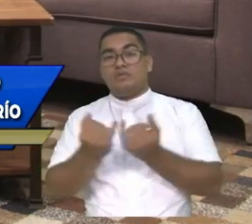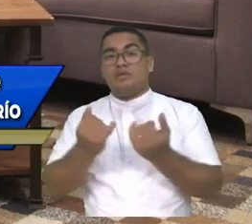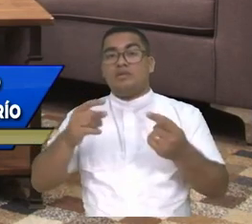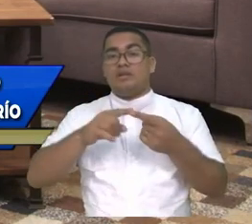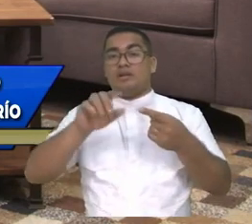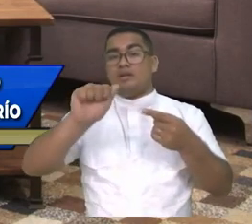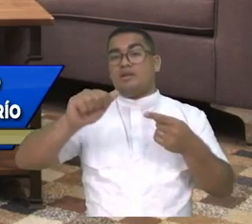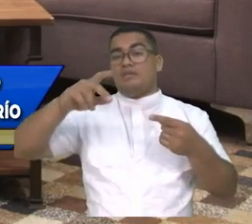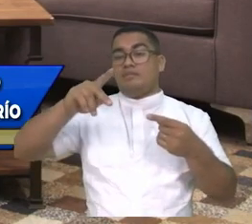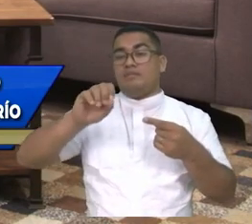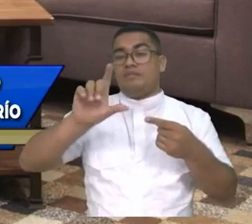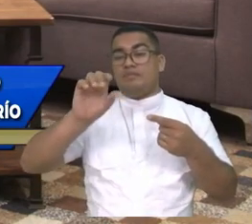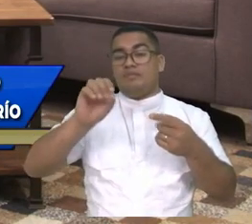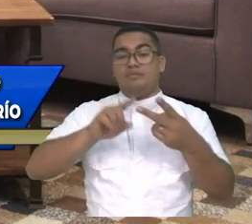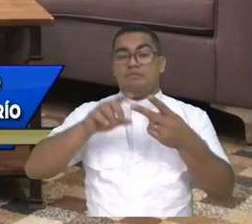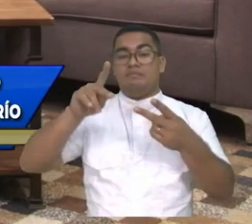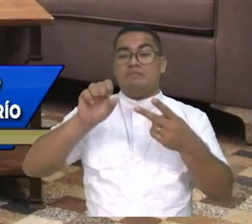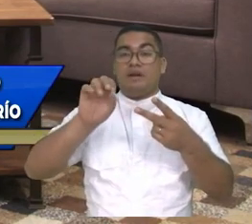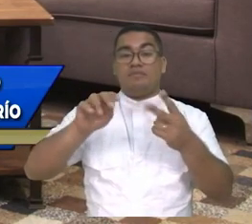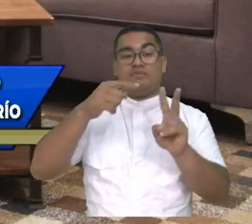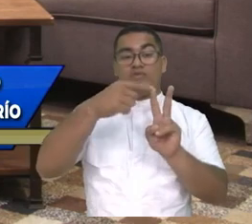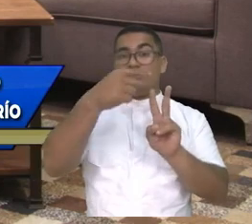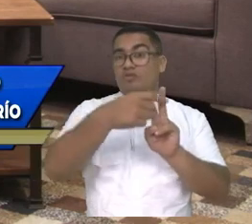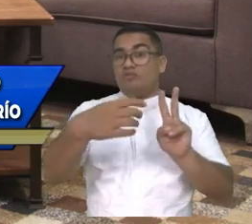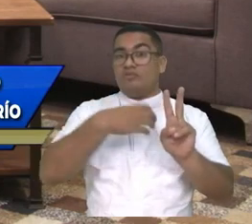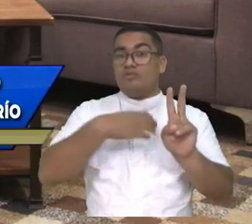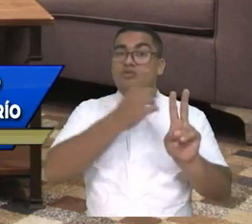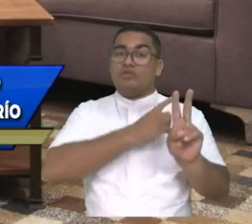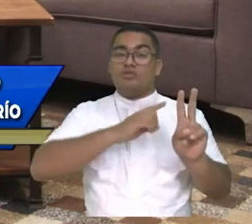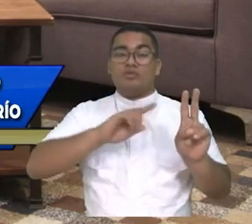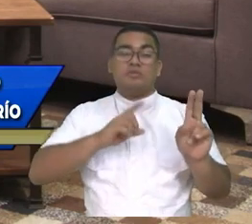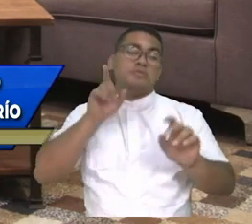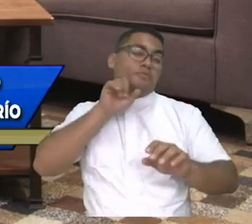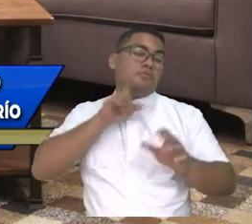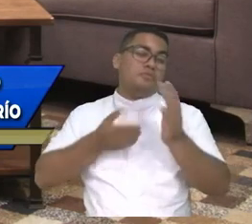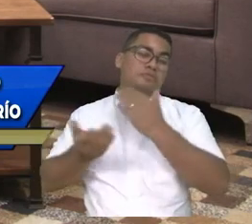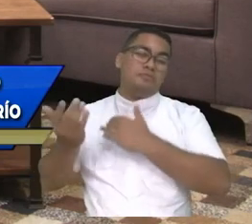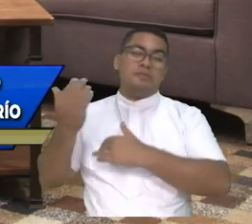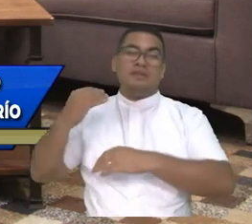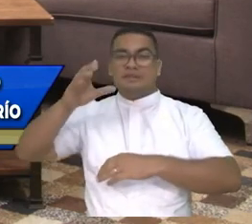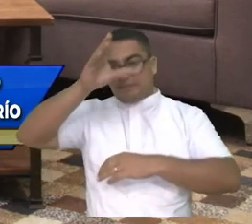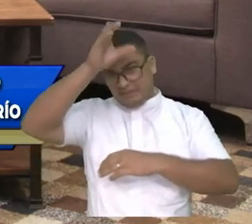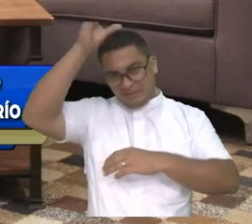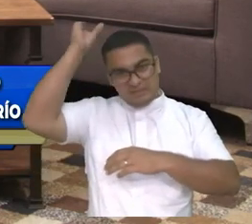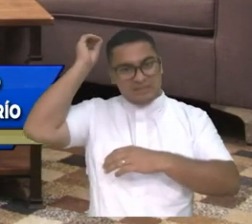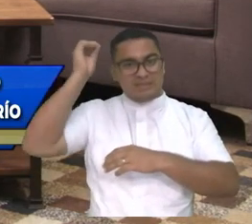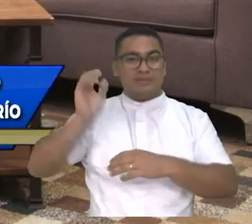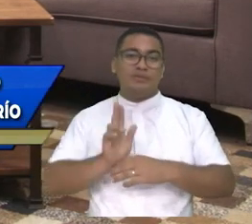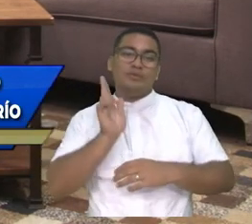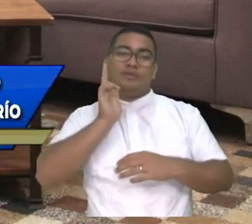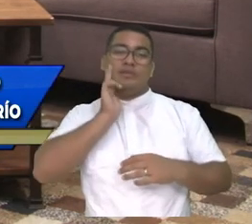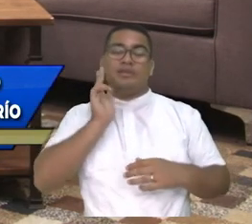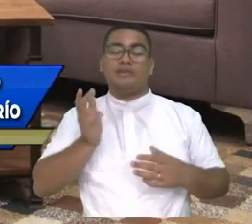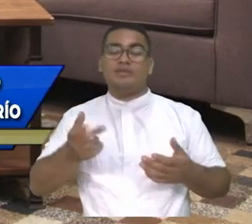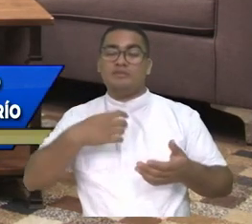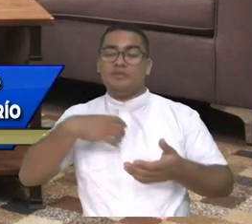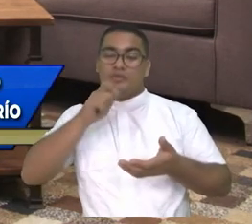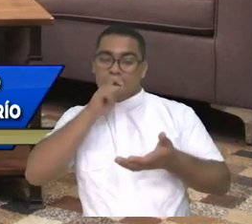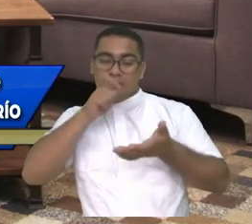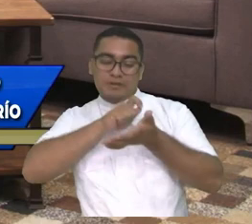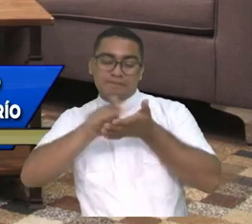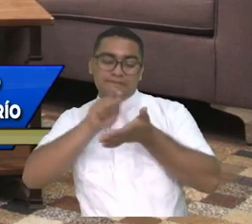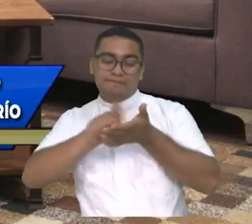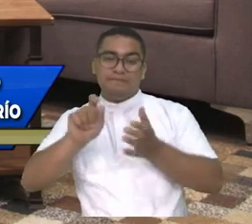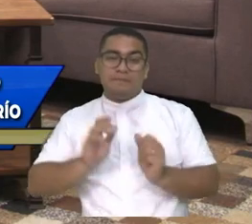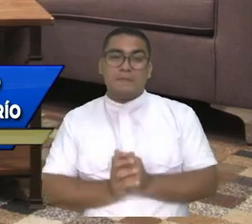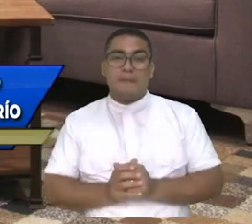dioses griegos mitológicos en que Rubén vertía también toda su inspiración. Y sin